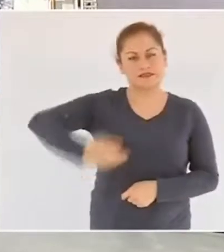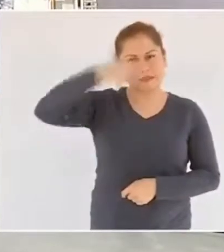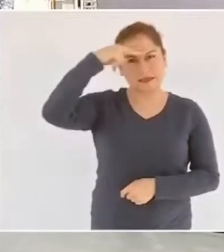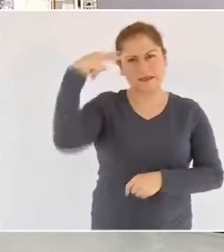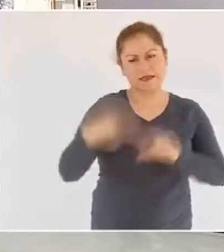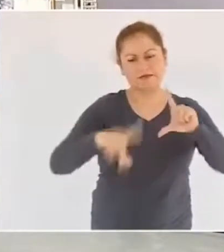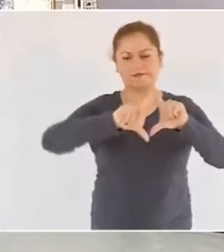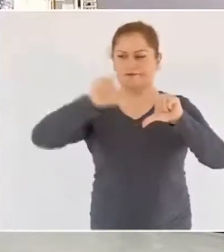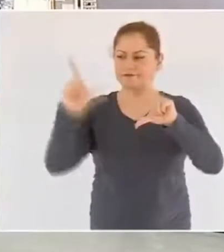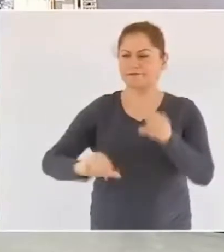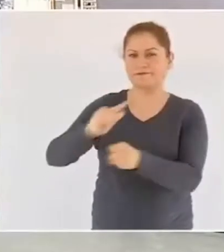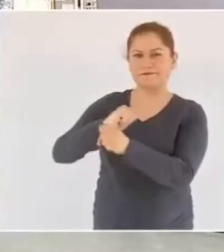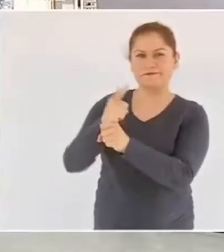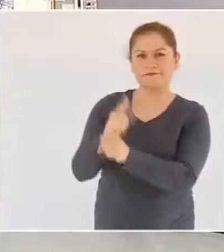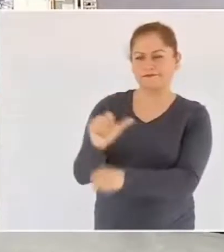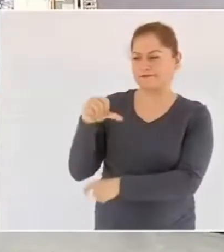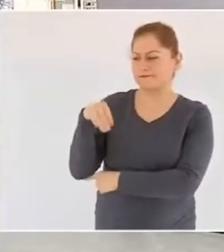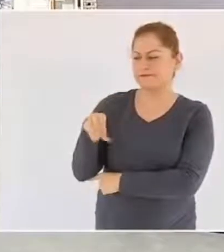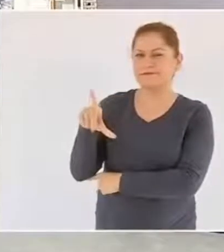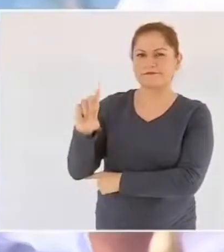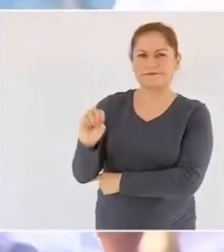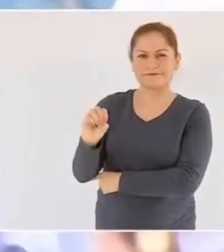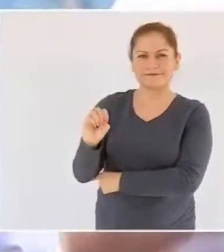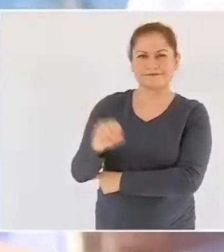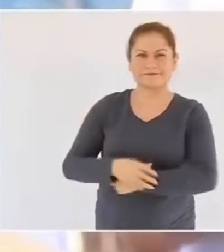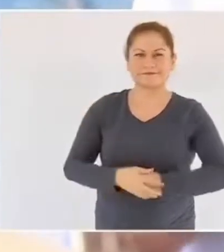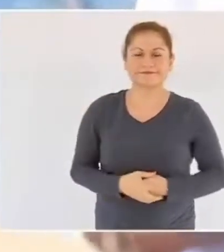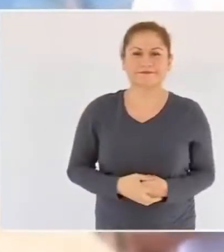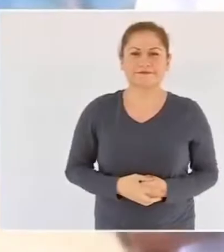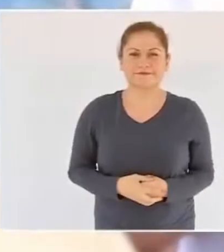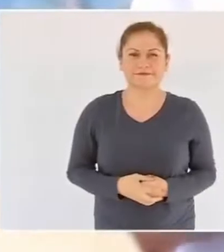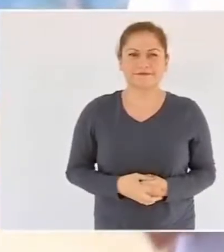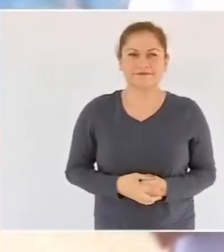mexicanos, licenciado Andrés Manuel López Obrador.